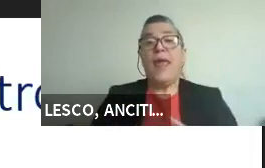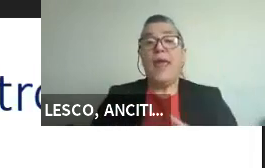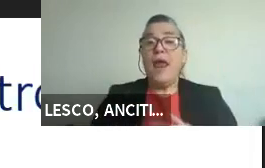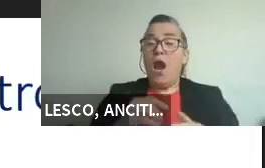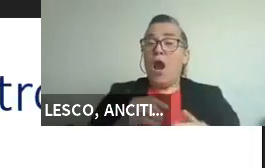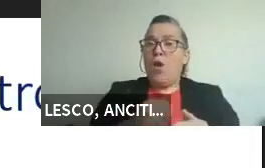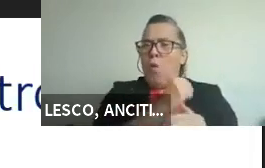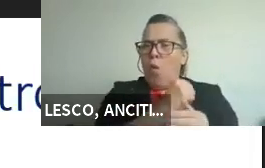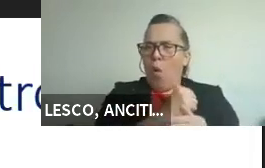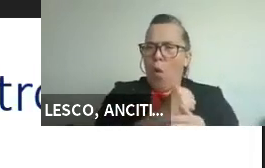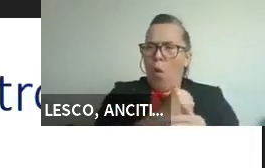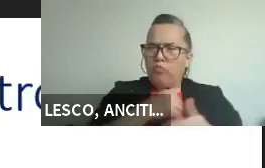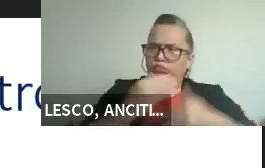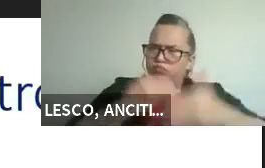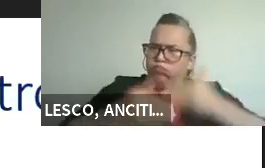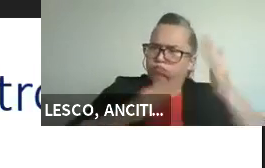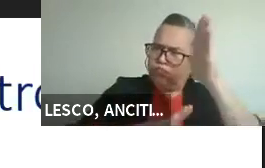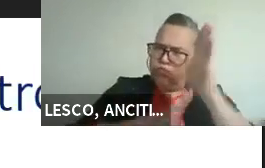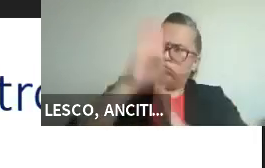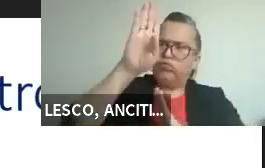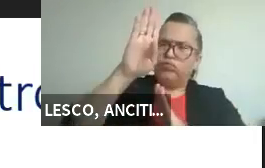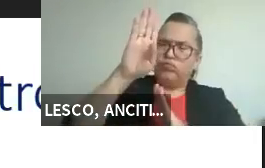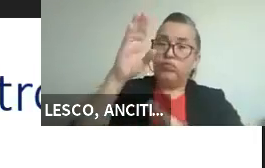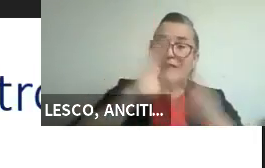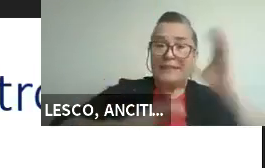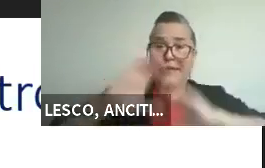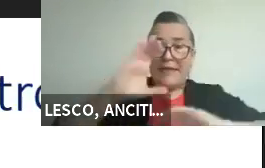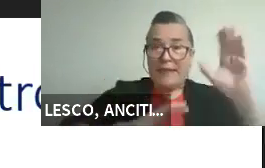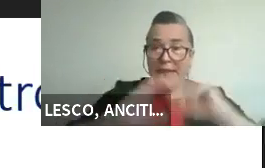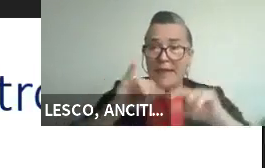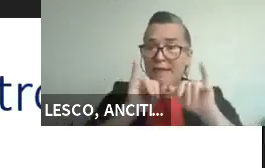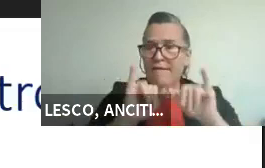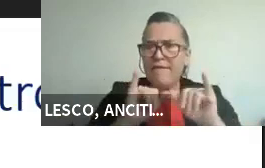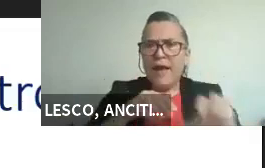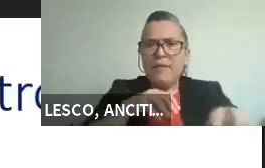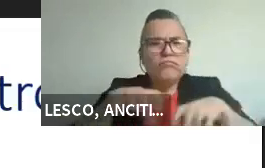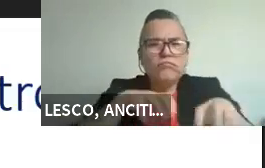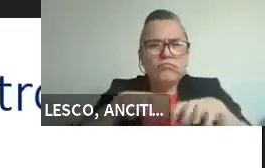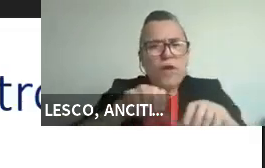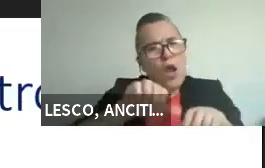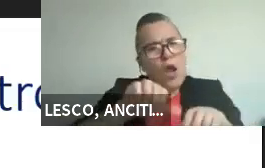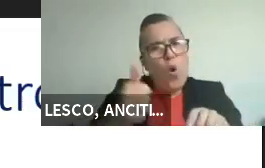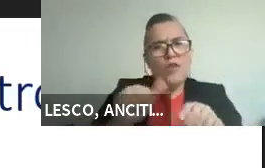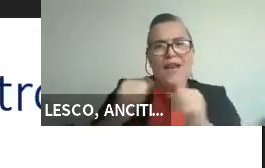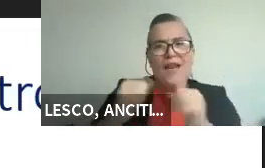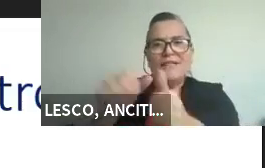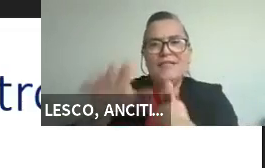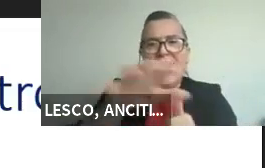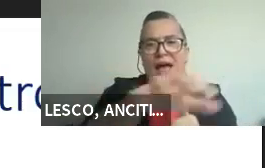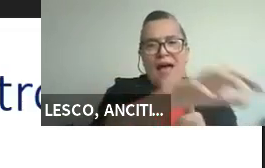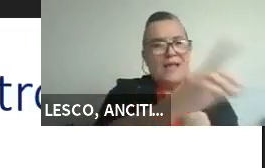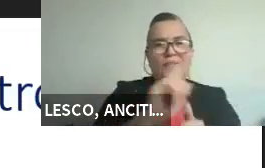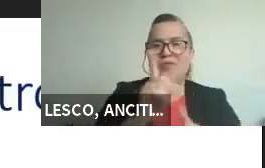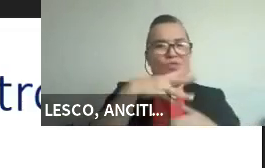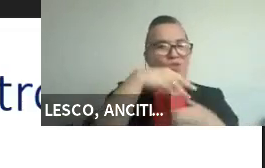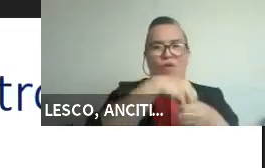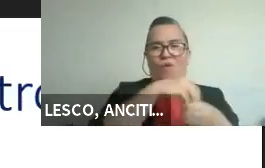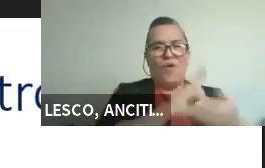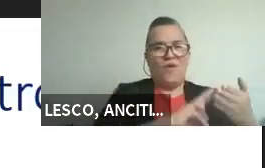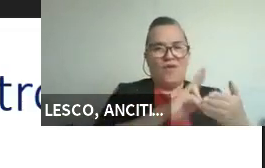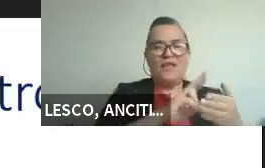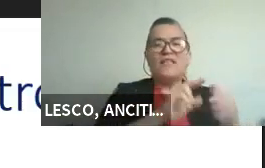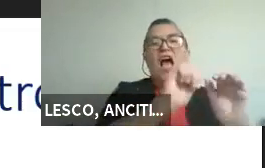16 y 17 esta revolución se movió fundamentalmente en otras esferas no tanto en las universidades se movió en las